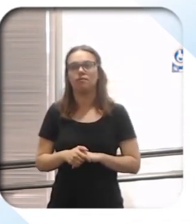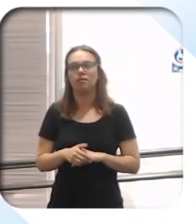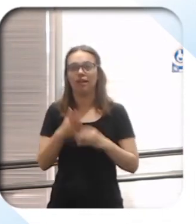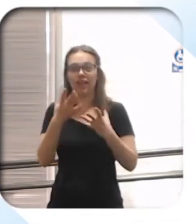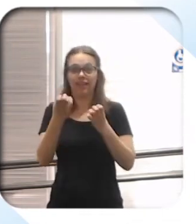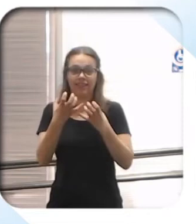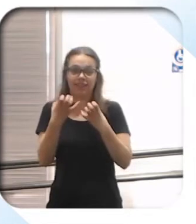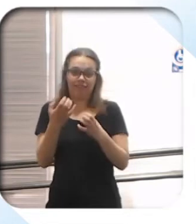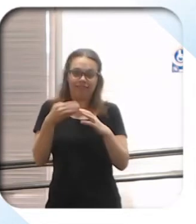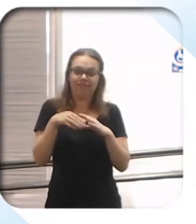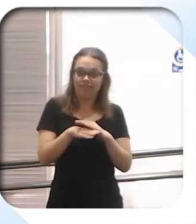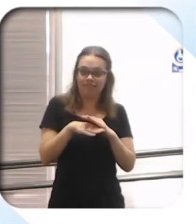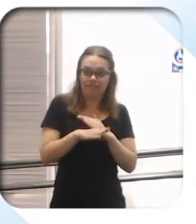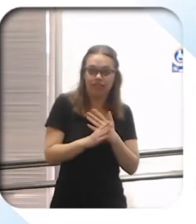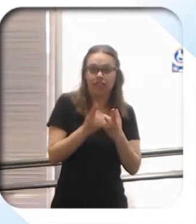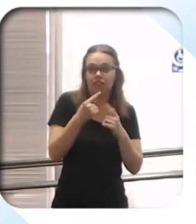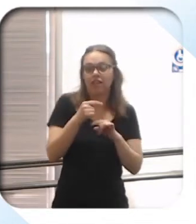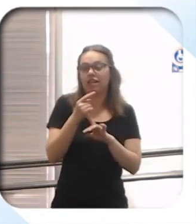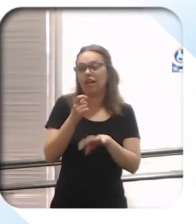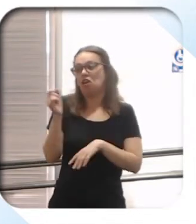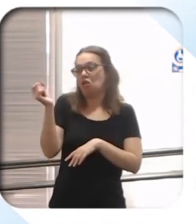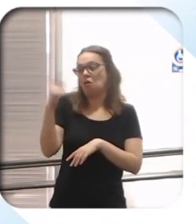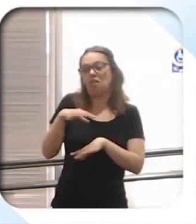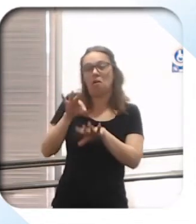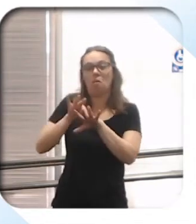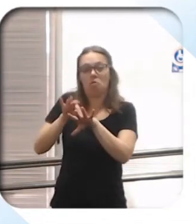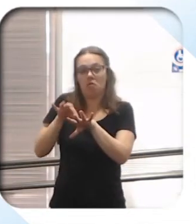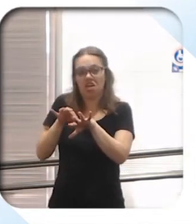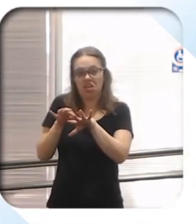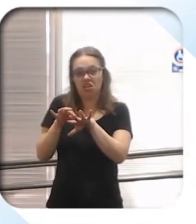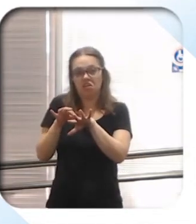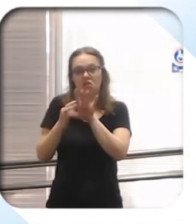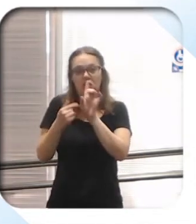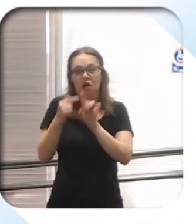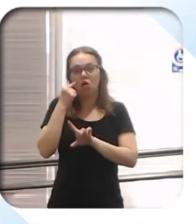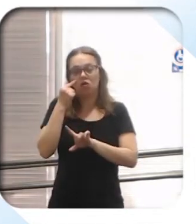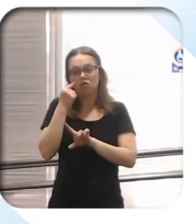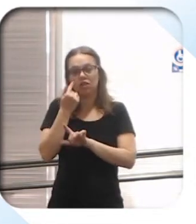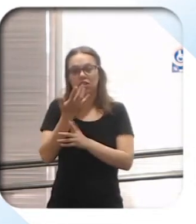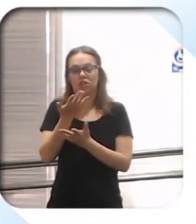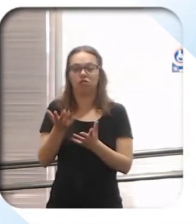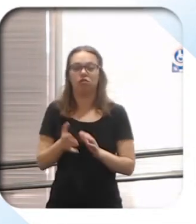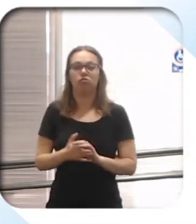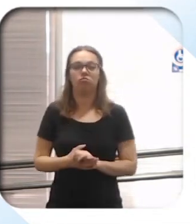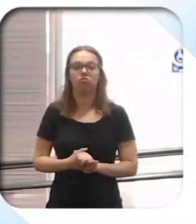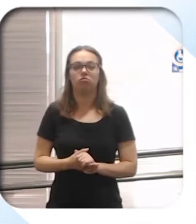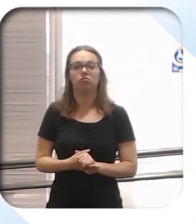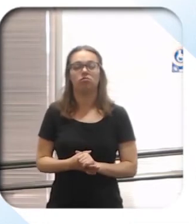de entrar, que de repente son derivados por muchos profesionales que van conociendo este grupo,